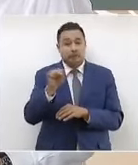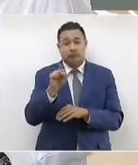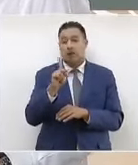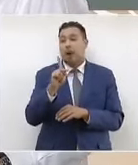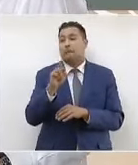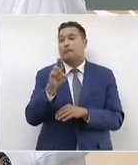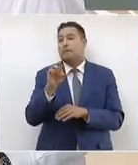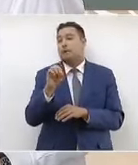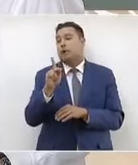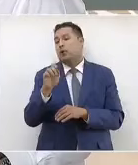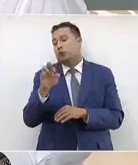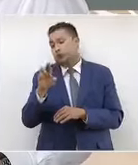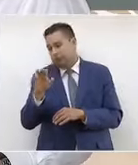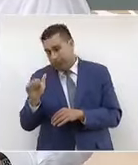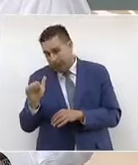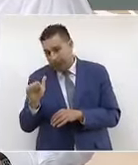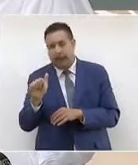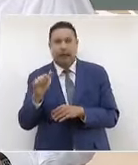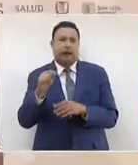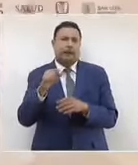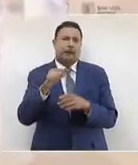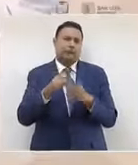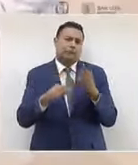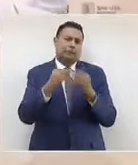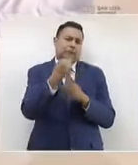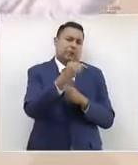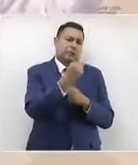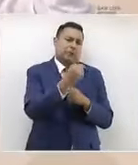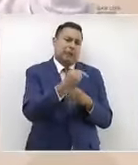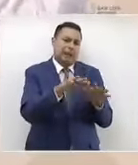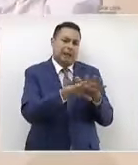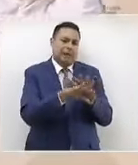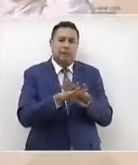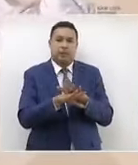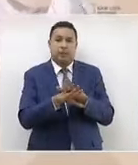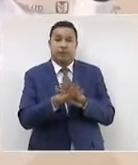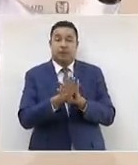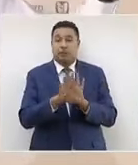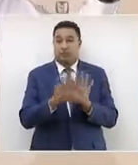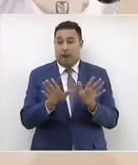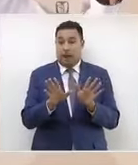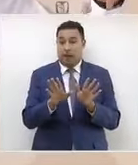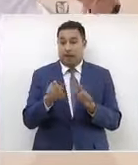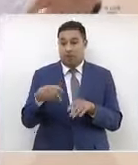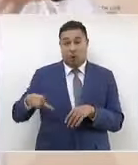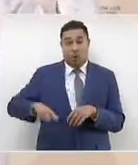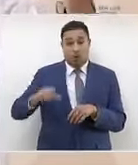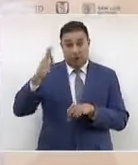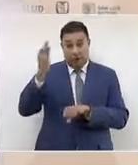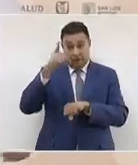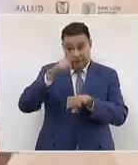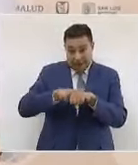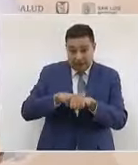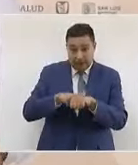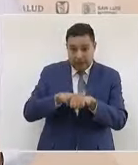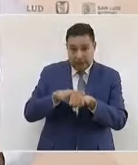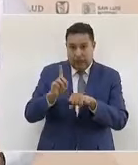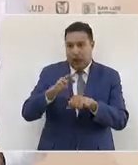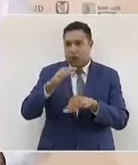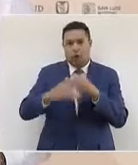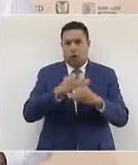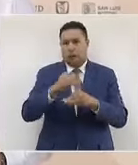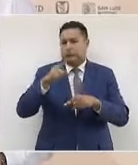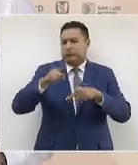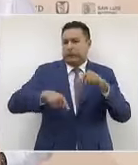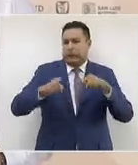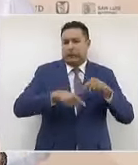Prospera y ahora IMSS Bienestar. Pero fue lo único que le quedó a la federación. Todo lo demás se